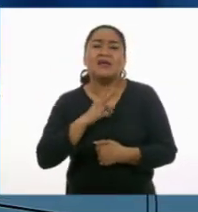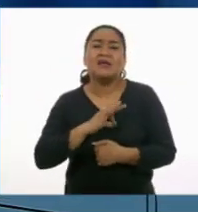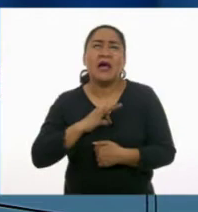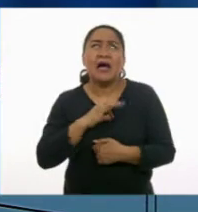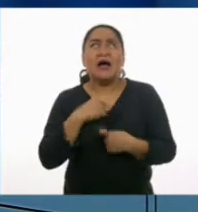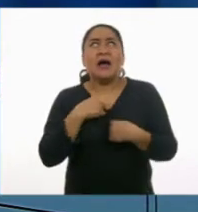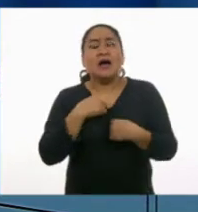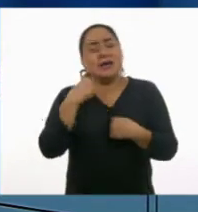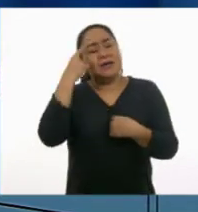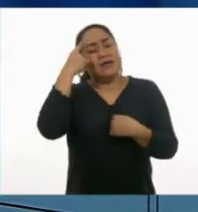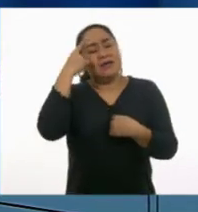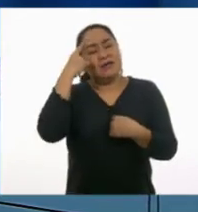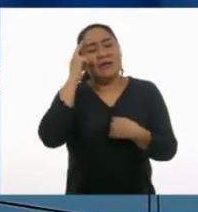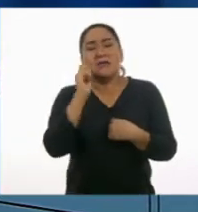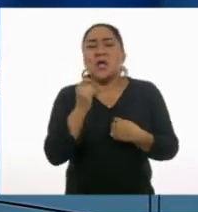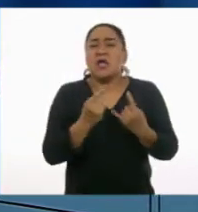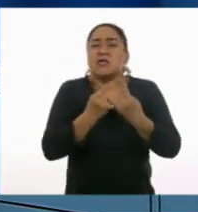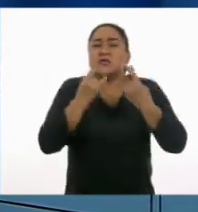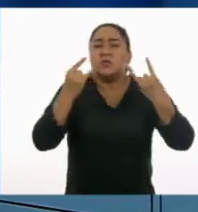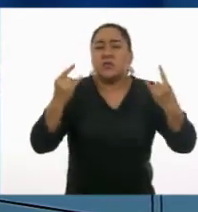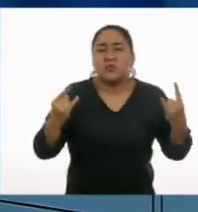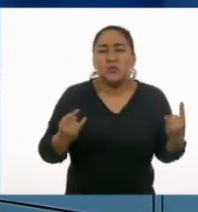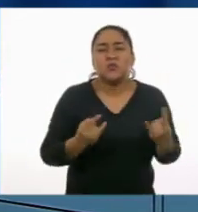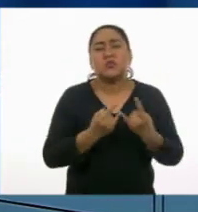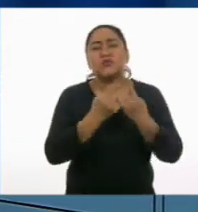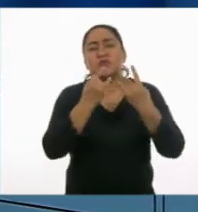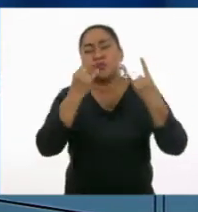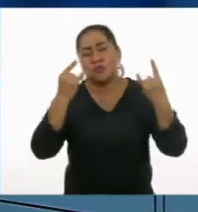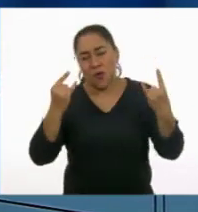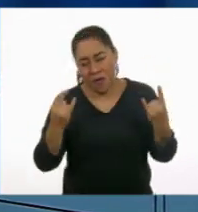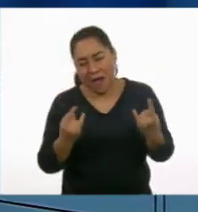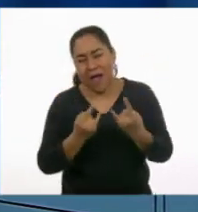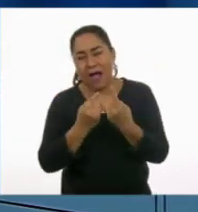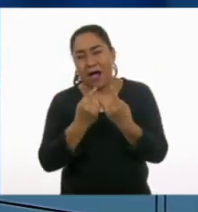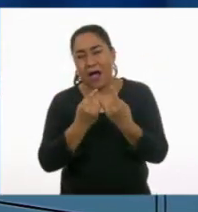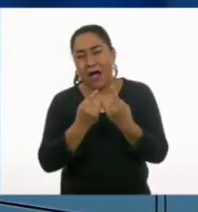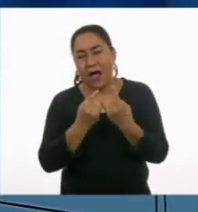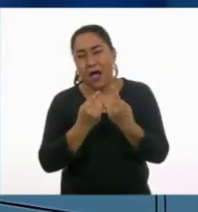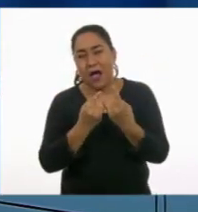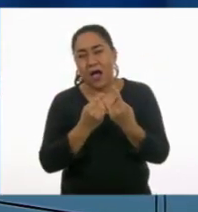pensar en nuestras historias. Aunque de repente...